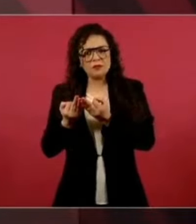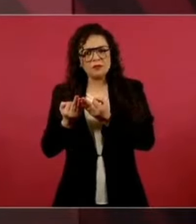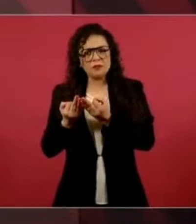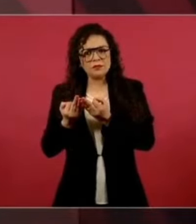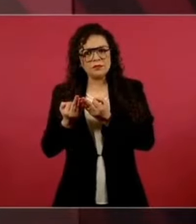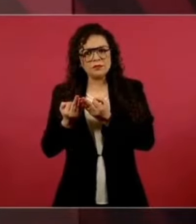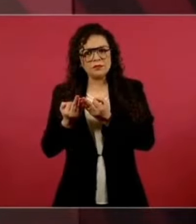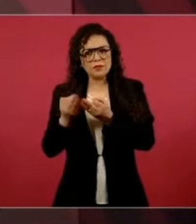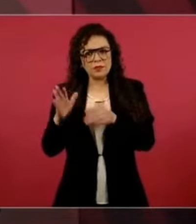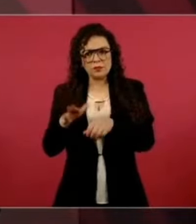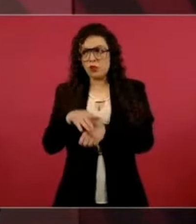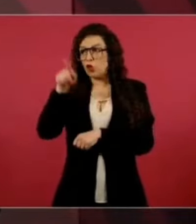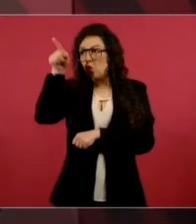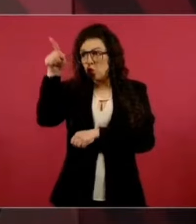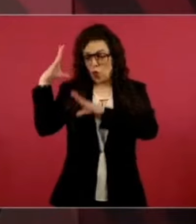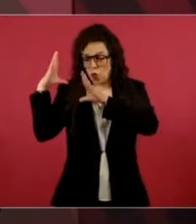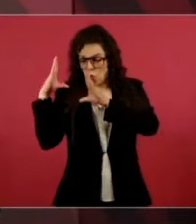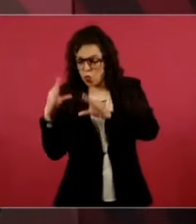su